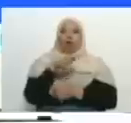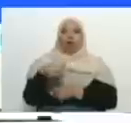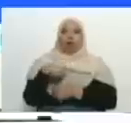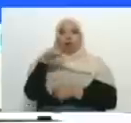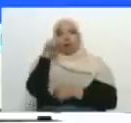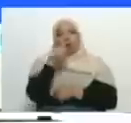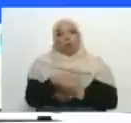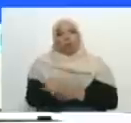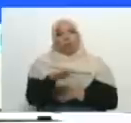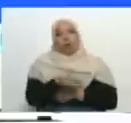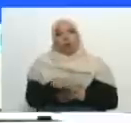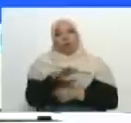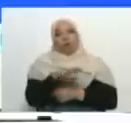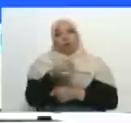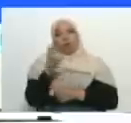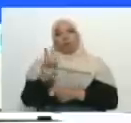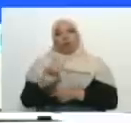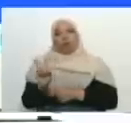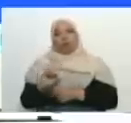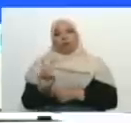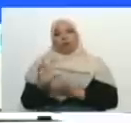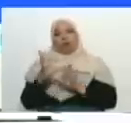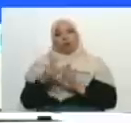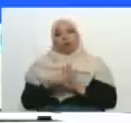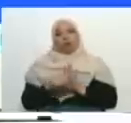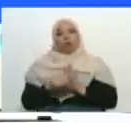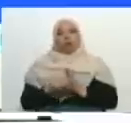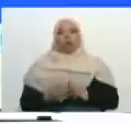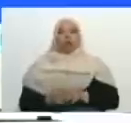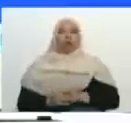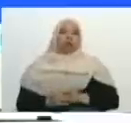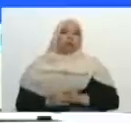pueblo venezolano, robándole sus activos.